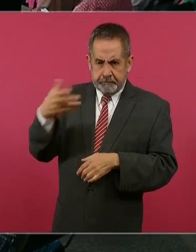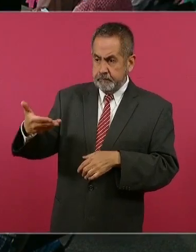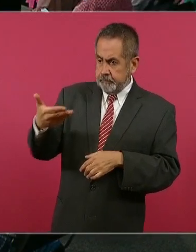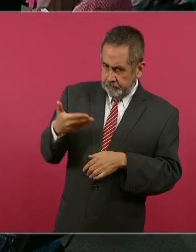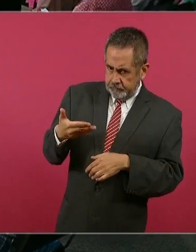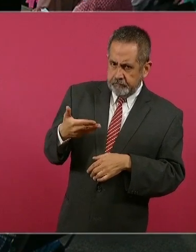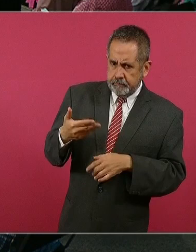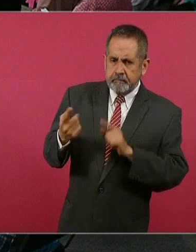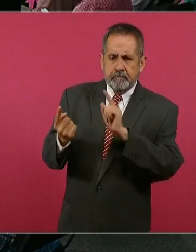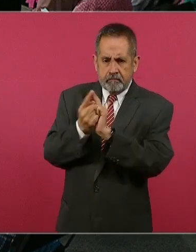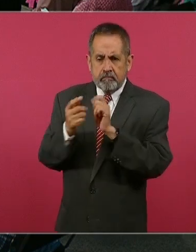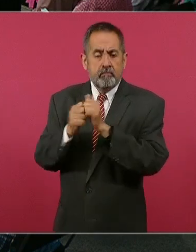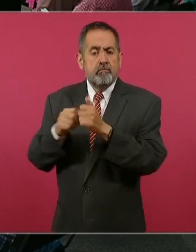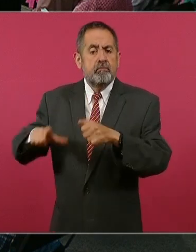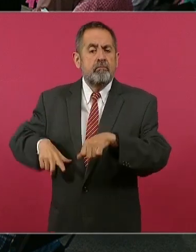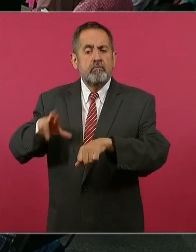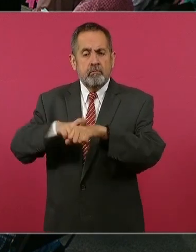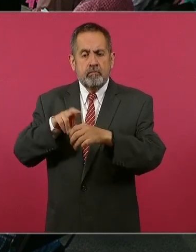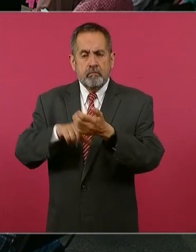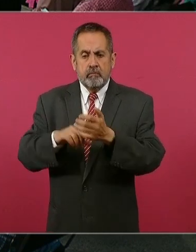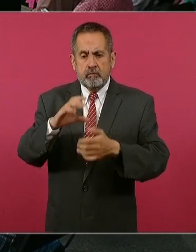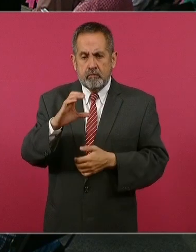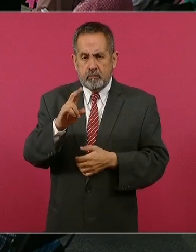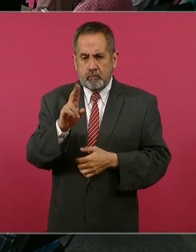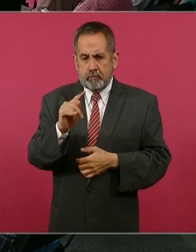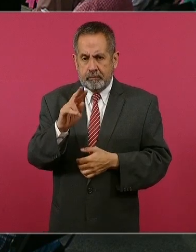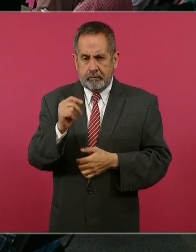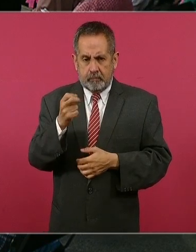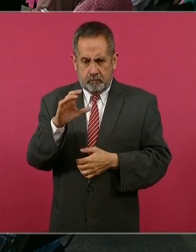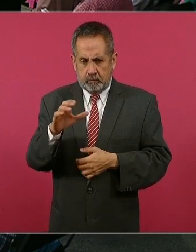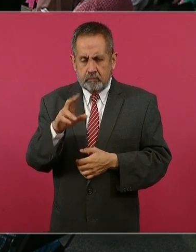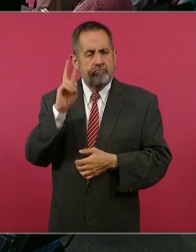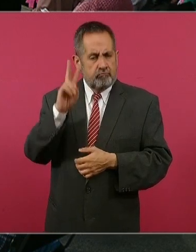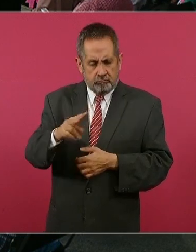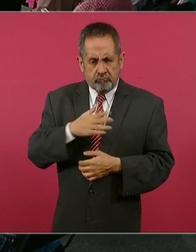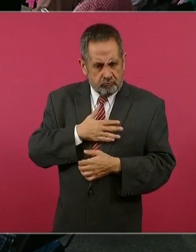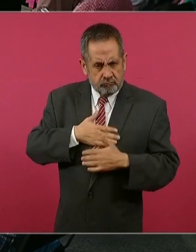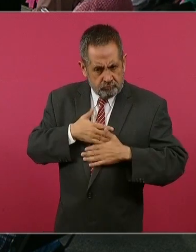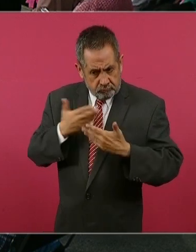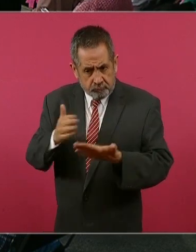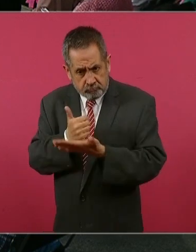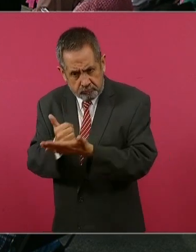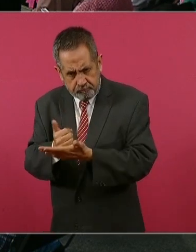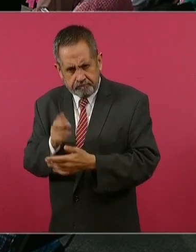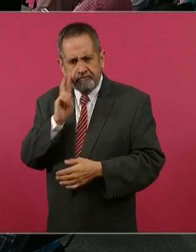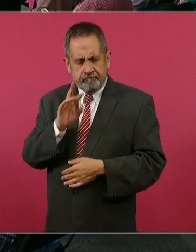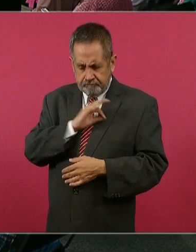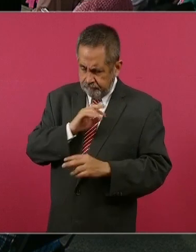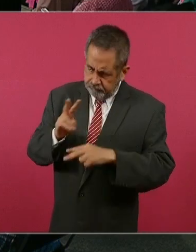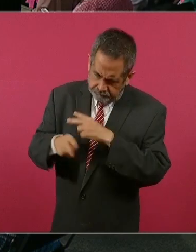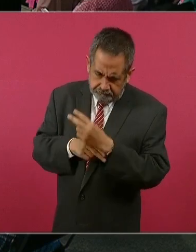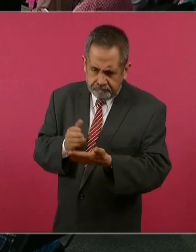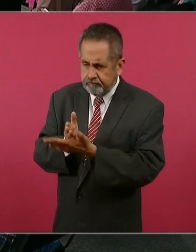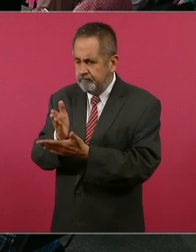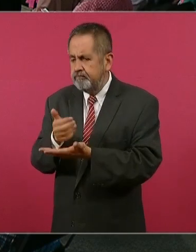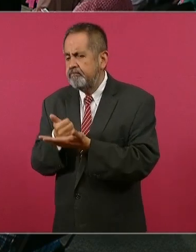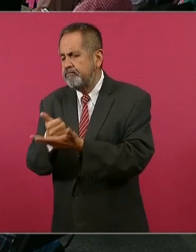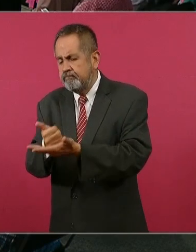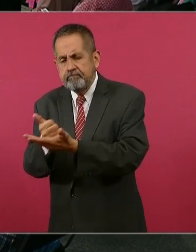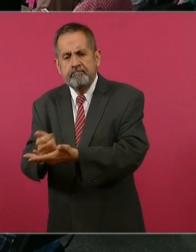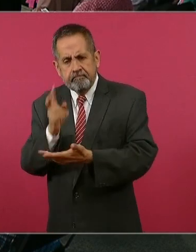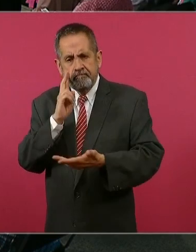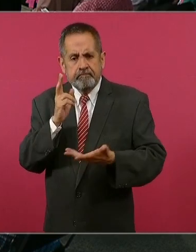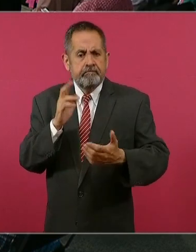planteando con el gobernador Cuitláhuac y en lo que podamos ayudar lo vamos a